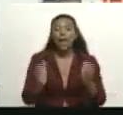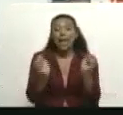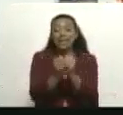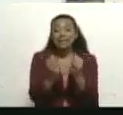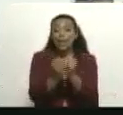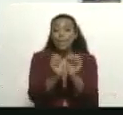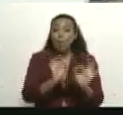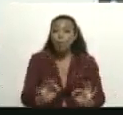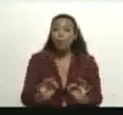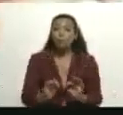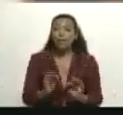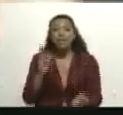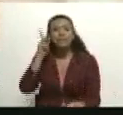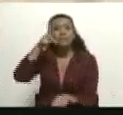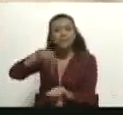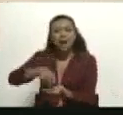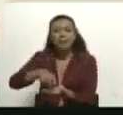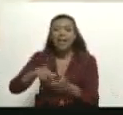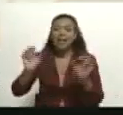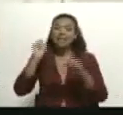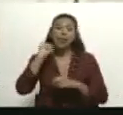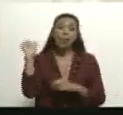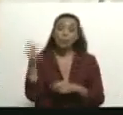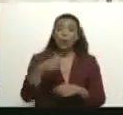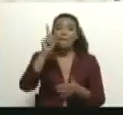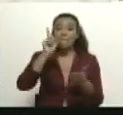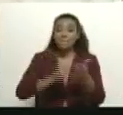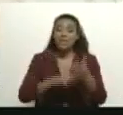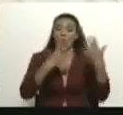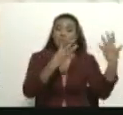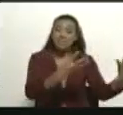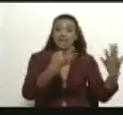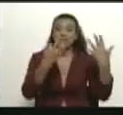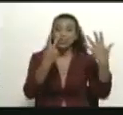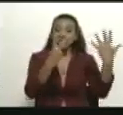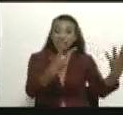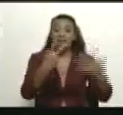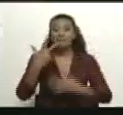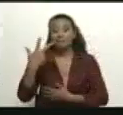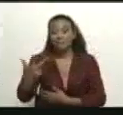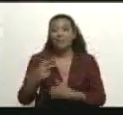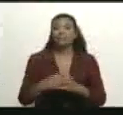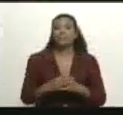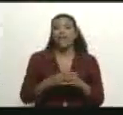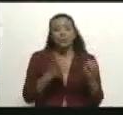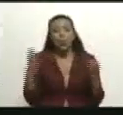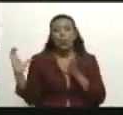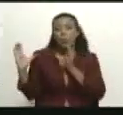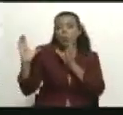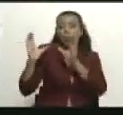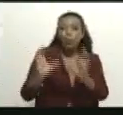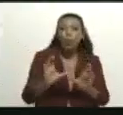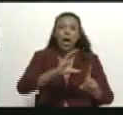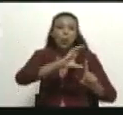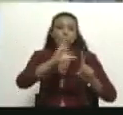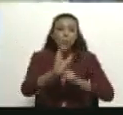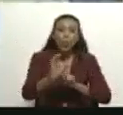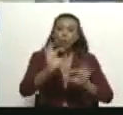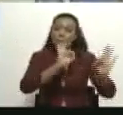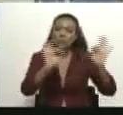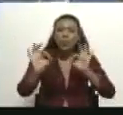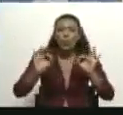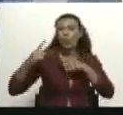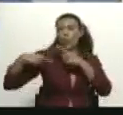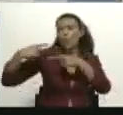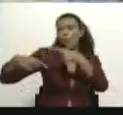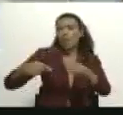Amacuro. Llegaron a la población de Guatire en el año 1973, trayendo con ellos la melomanía como